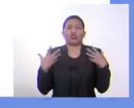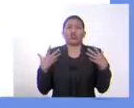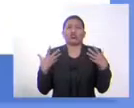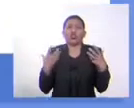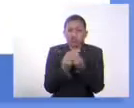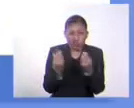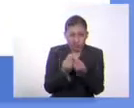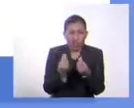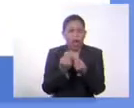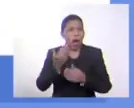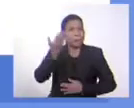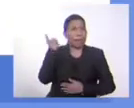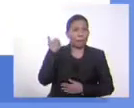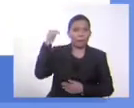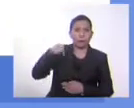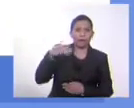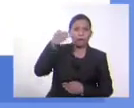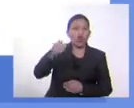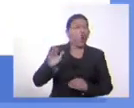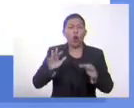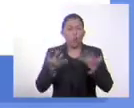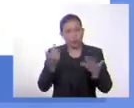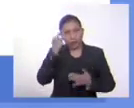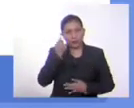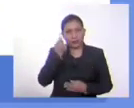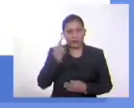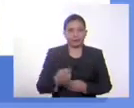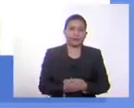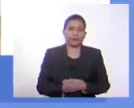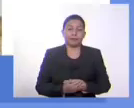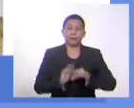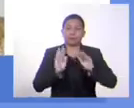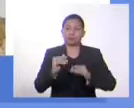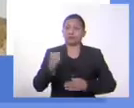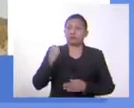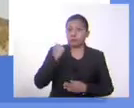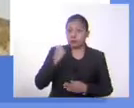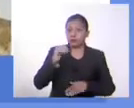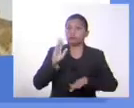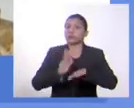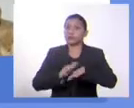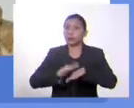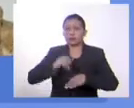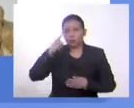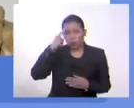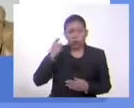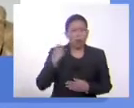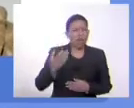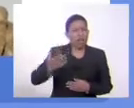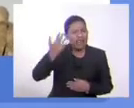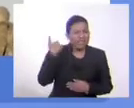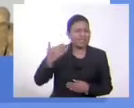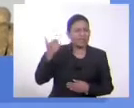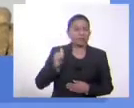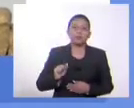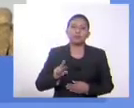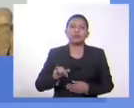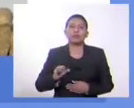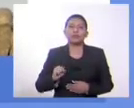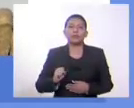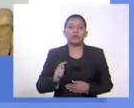que nos refiramos a aquello que Aristóteles comenzó a describir en su texto La Política, refiriéndose a